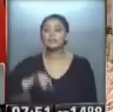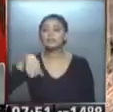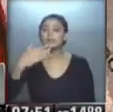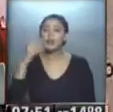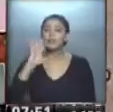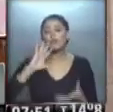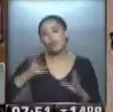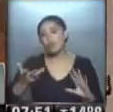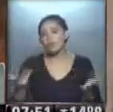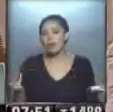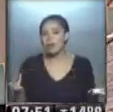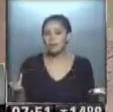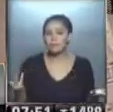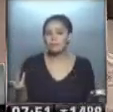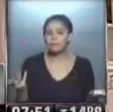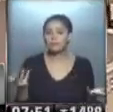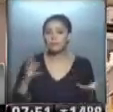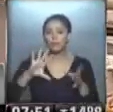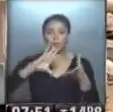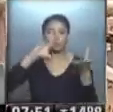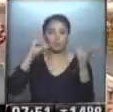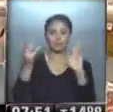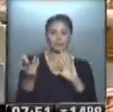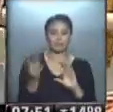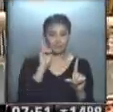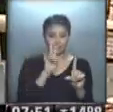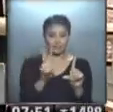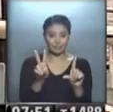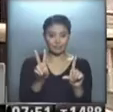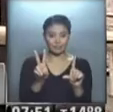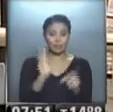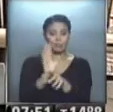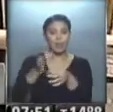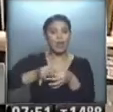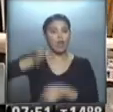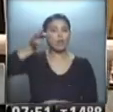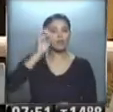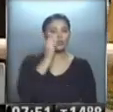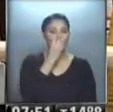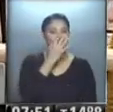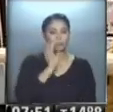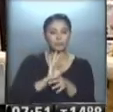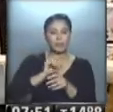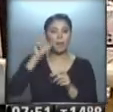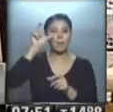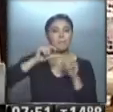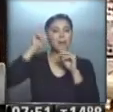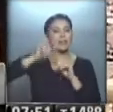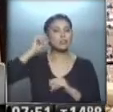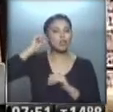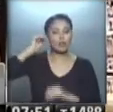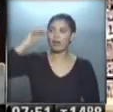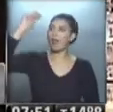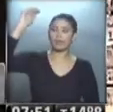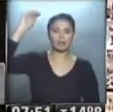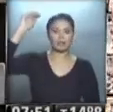como una suerte de performance, ¿no? La altura de una persona, como simulando si fuera